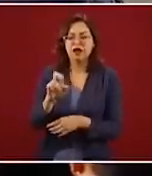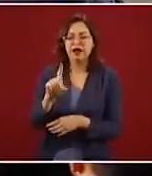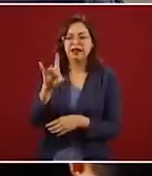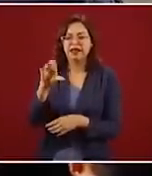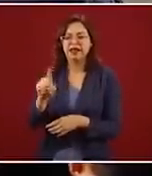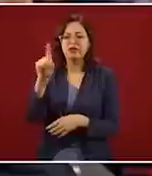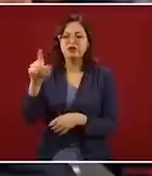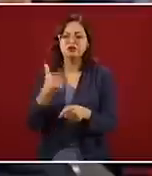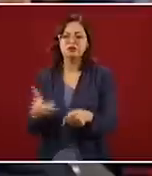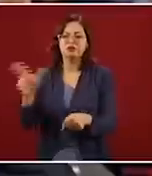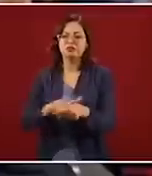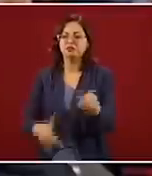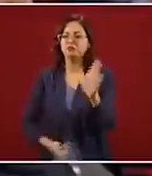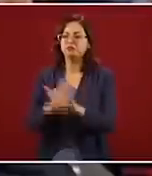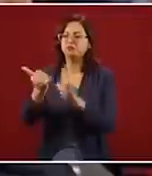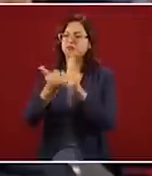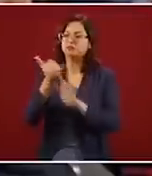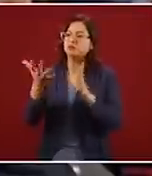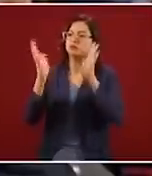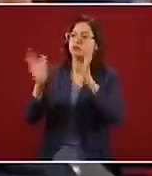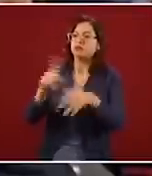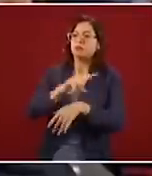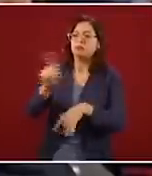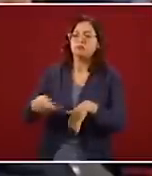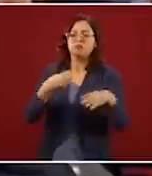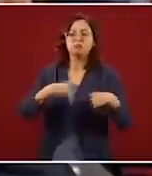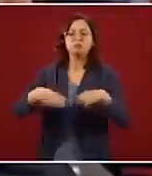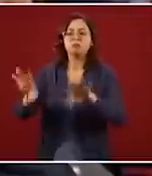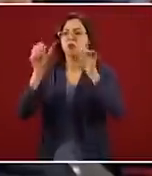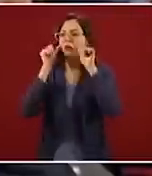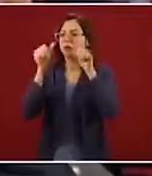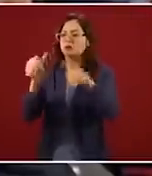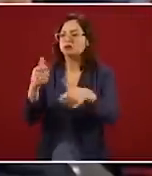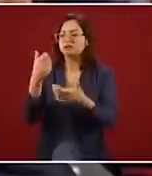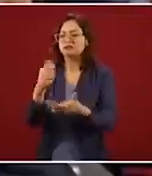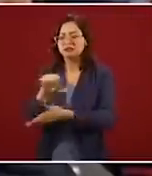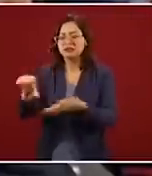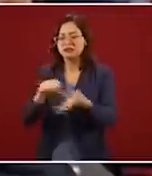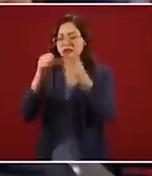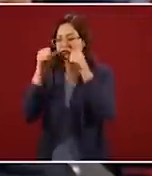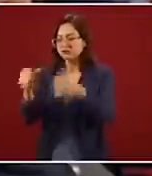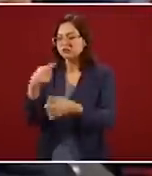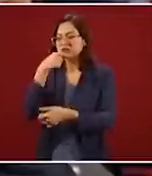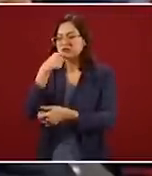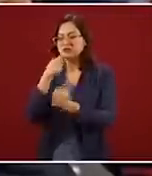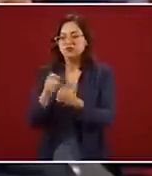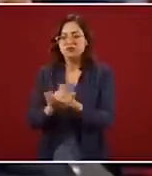estado abandonados por décadas. Centros de atención a discapacitados, a niños, que han estado